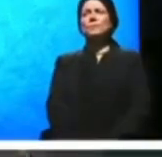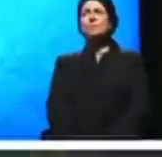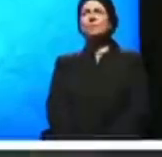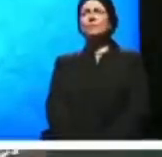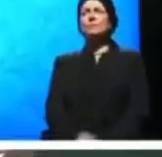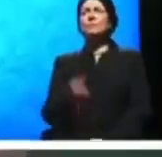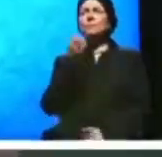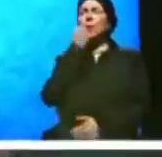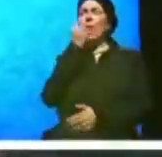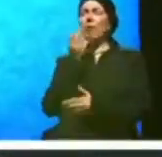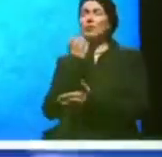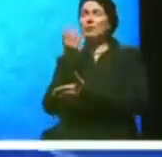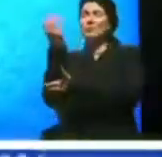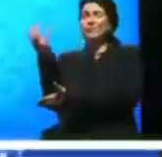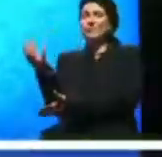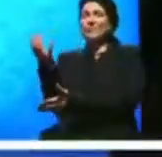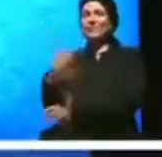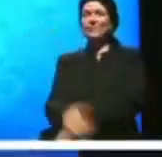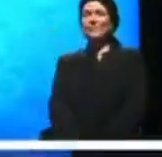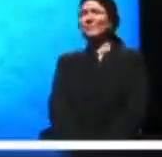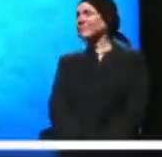Aquí tienes el ramo.